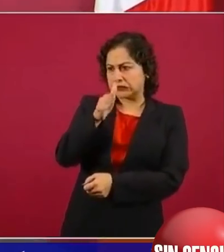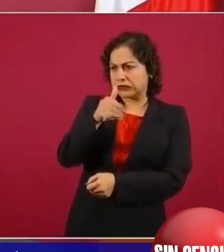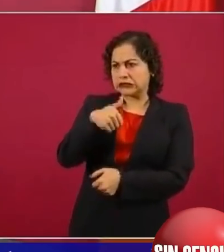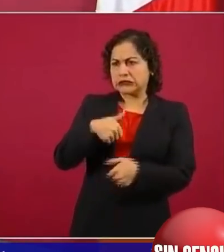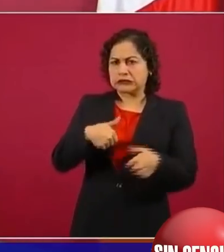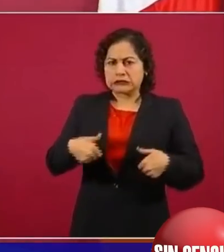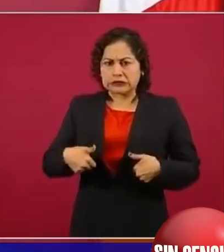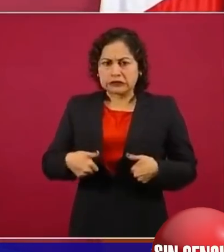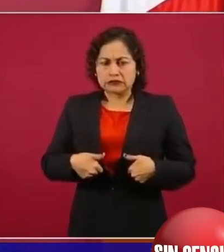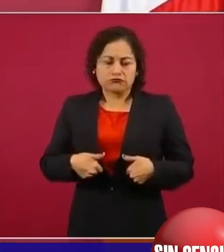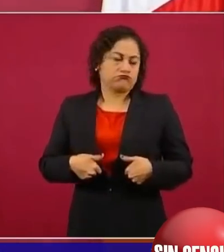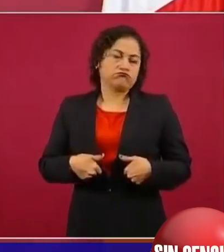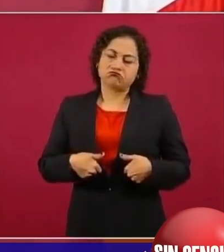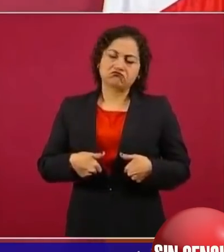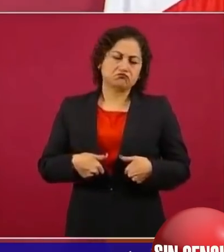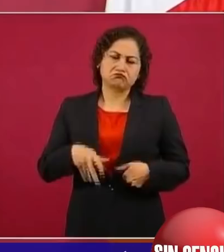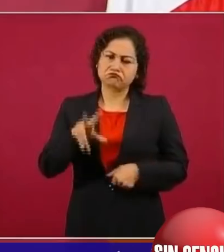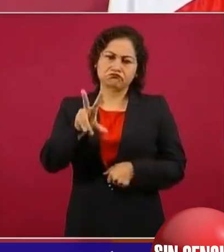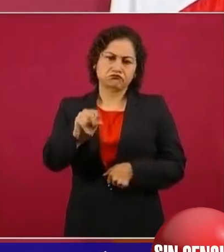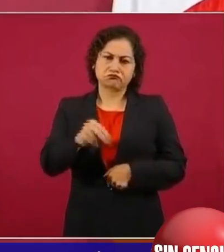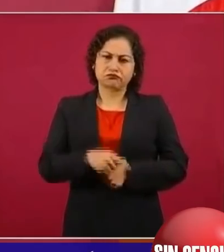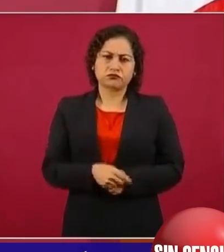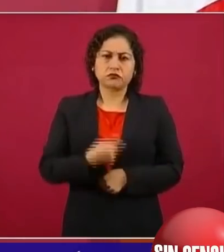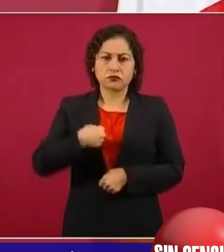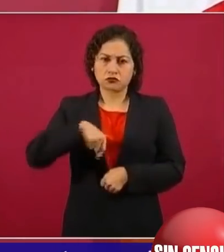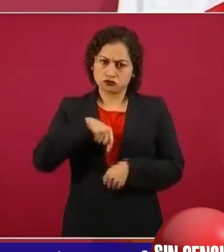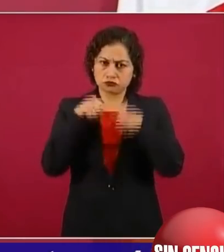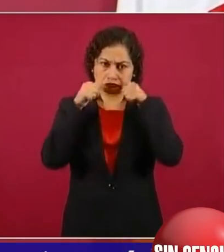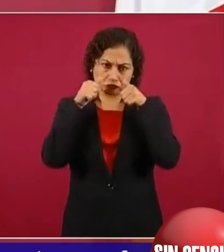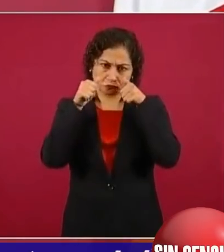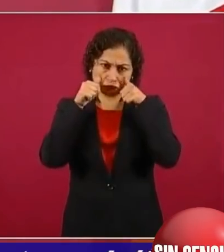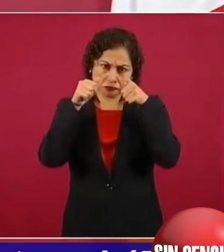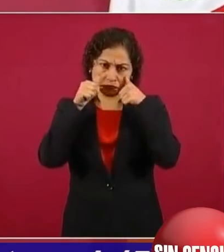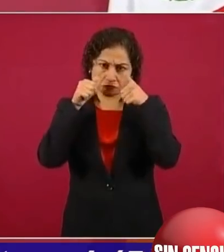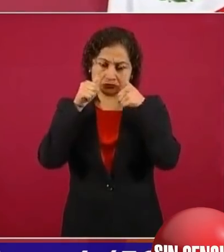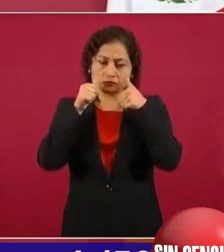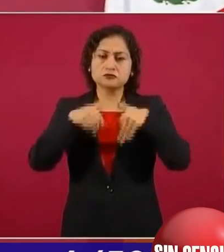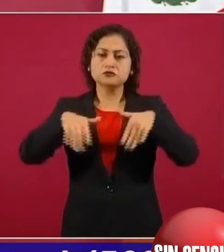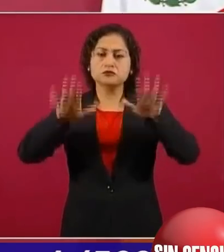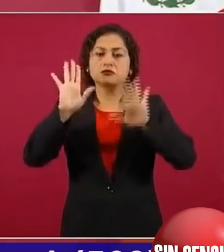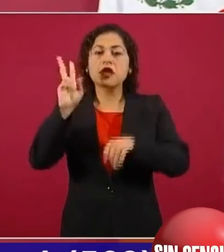interesante. Vamos a ver qué opina el pueblo.